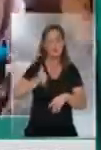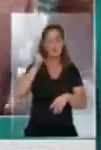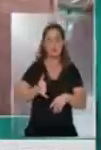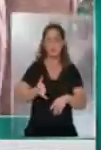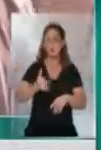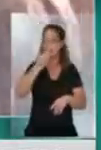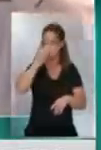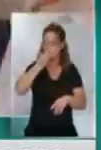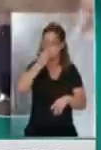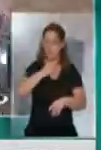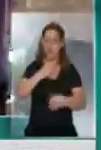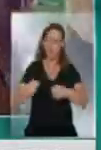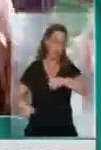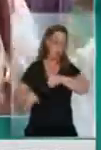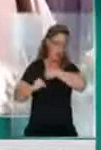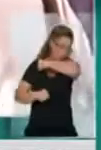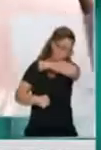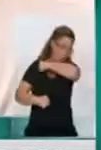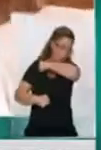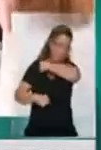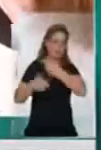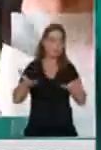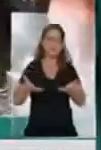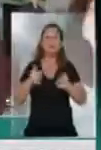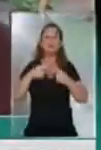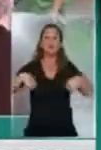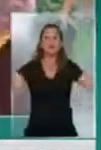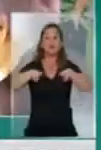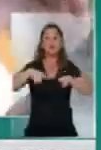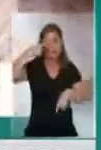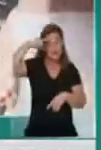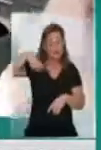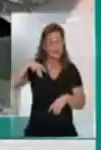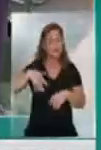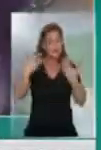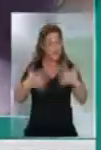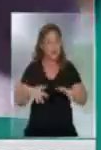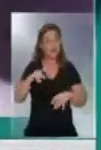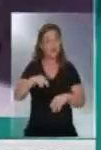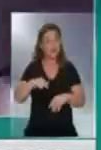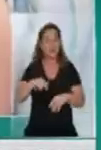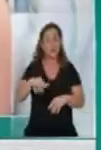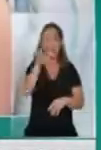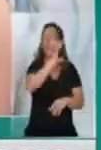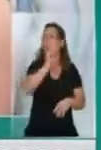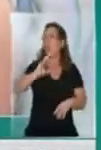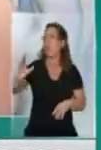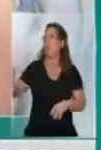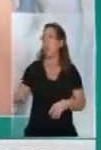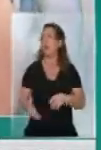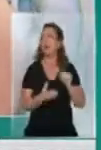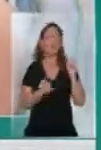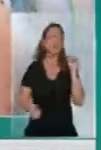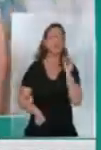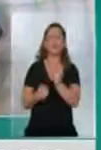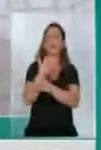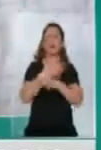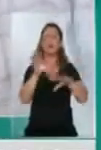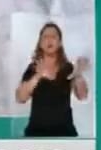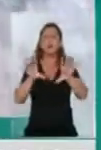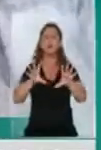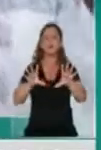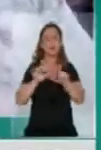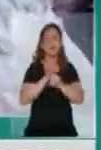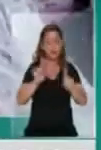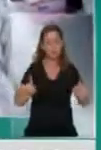nariz, toser o estornudar. Esas son las cosas que tenemos que seguir en lugar de estar buscando nuevas novedades que